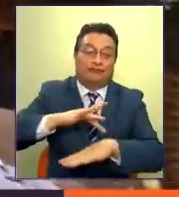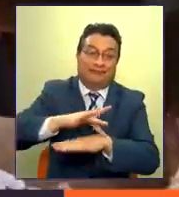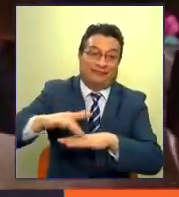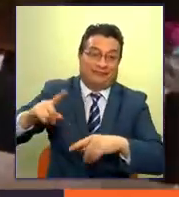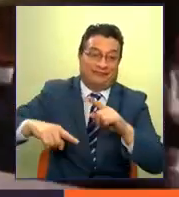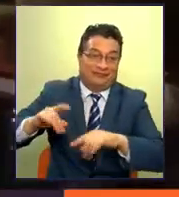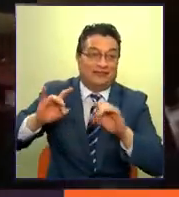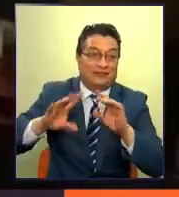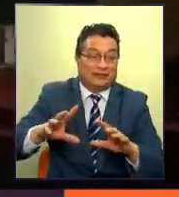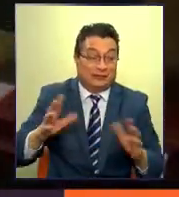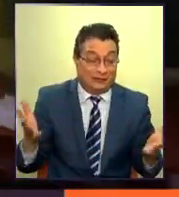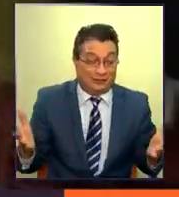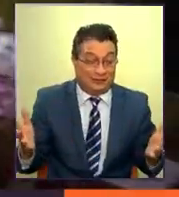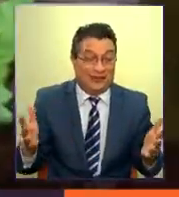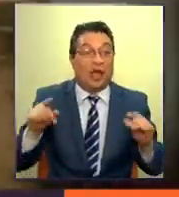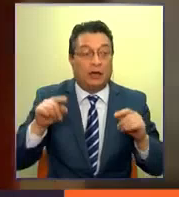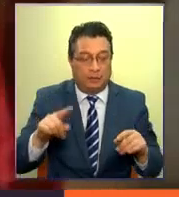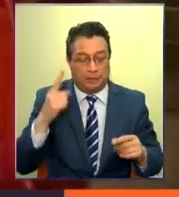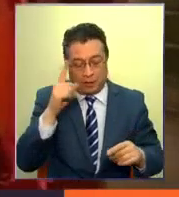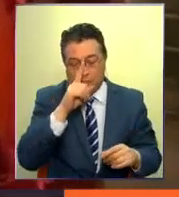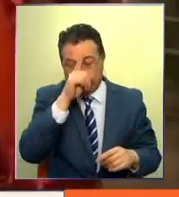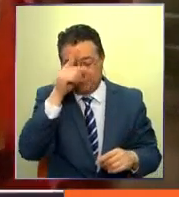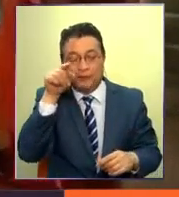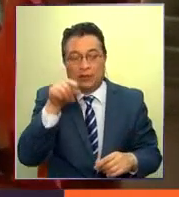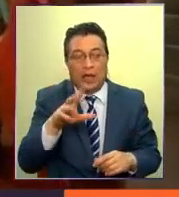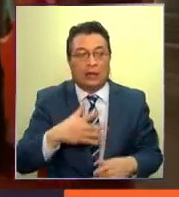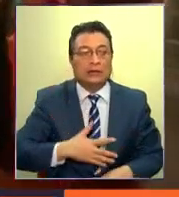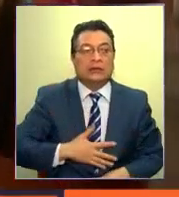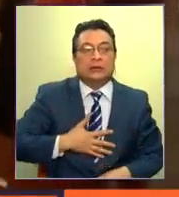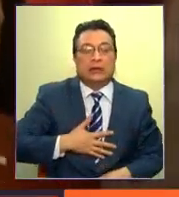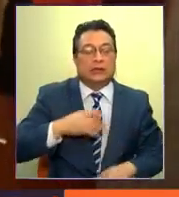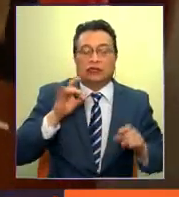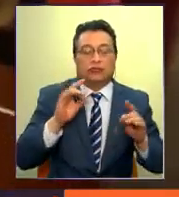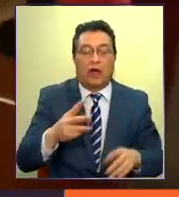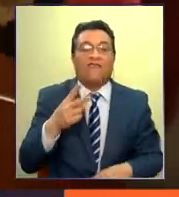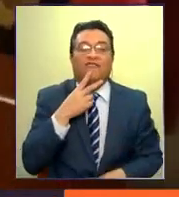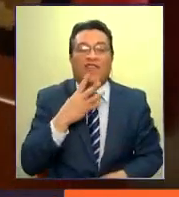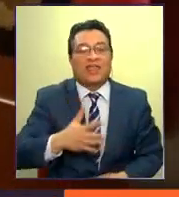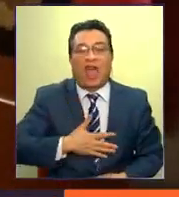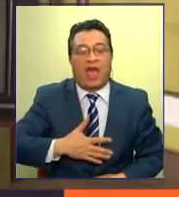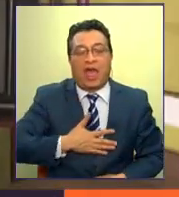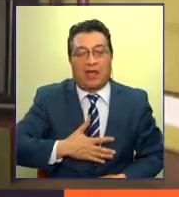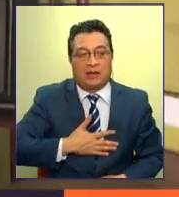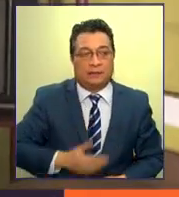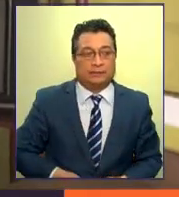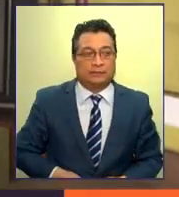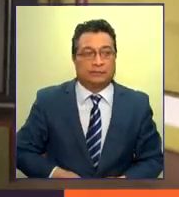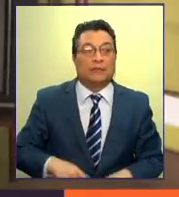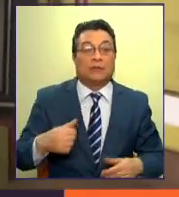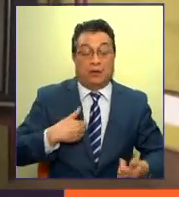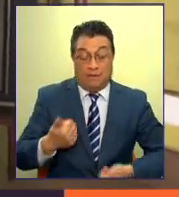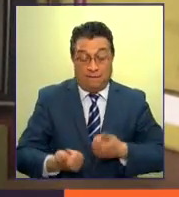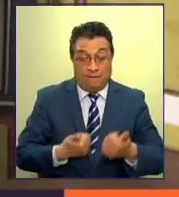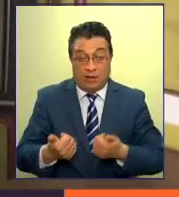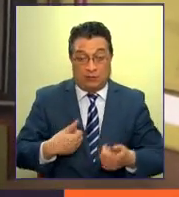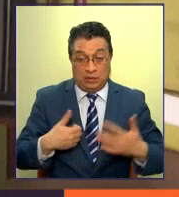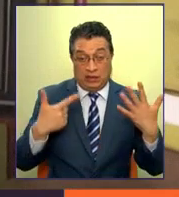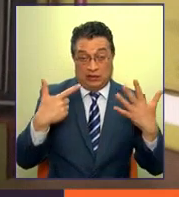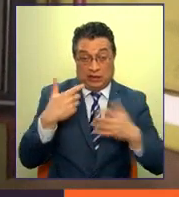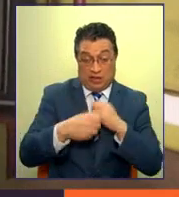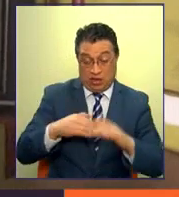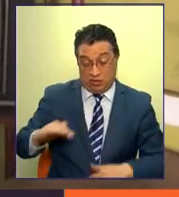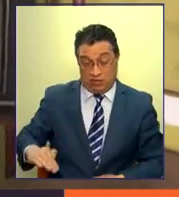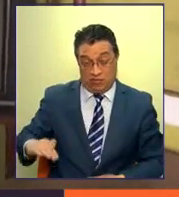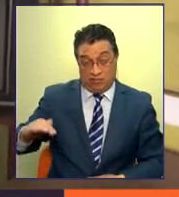un rito lleno de mística que ellos sienten como parte de sus vidas. Bailo desde que tenía 7 años, actualmente